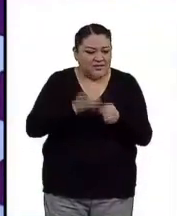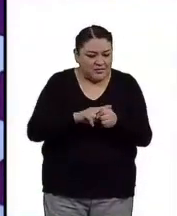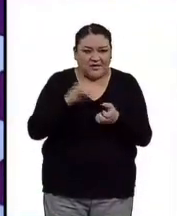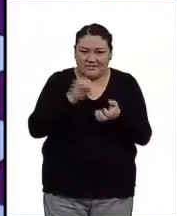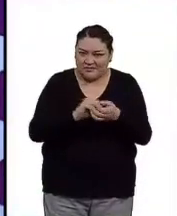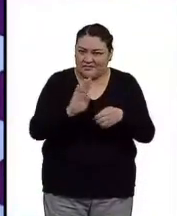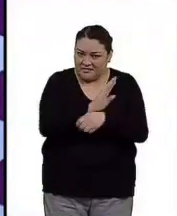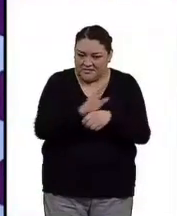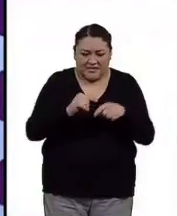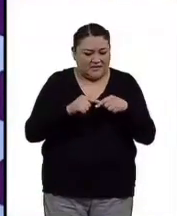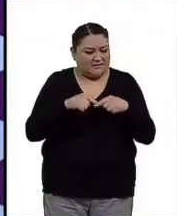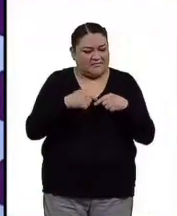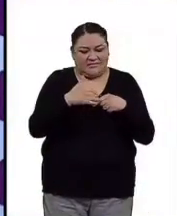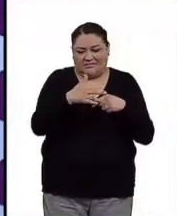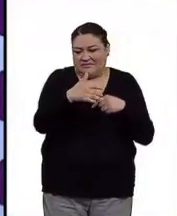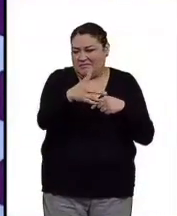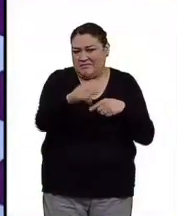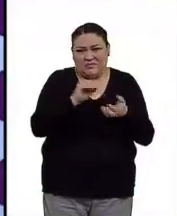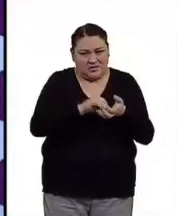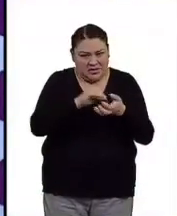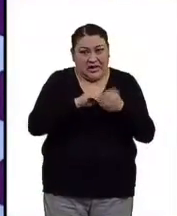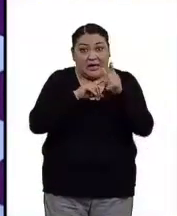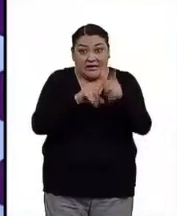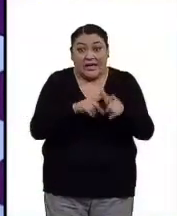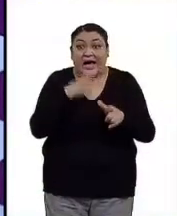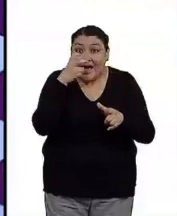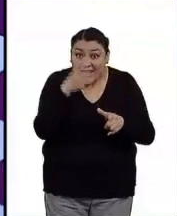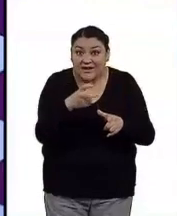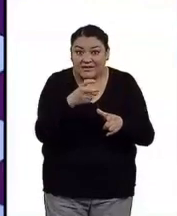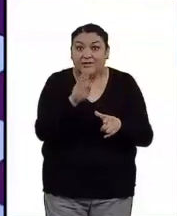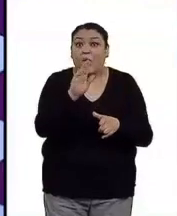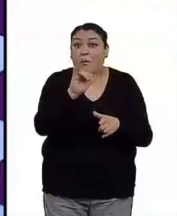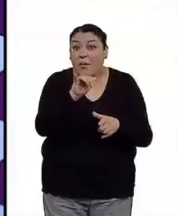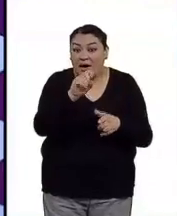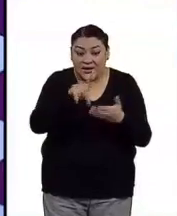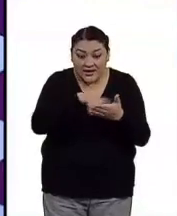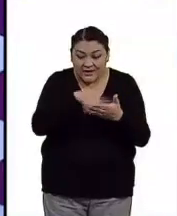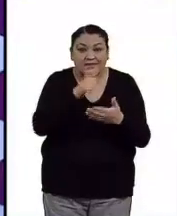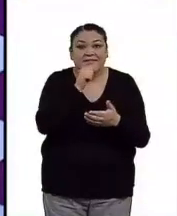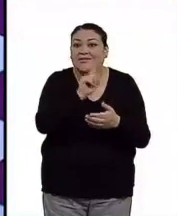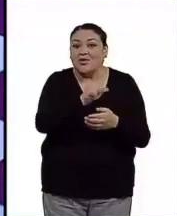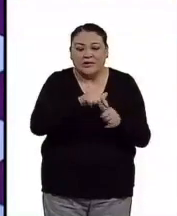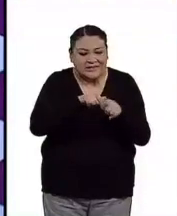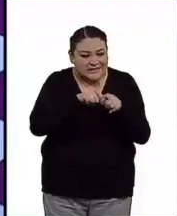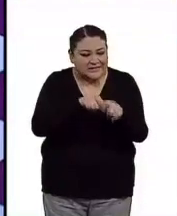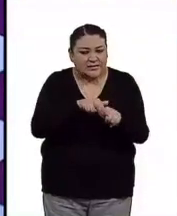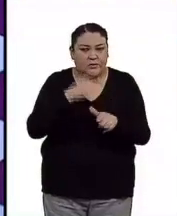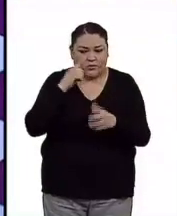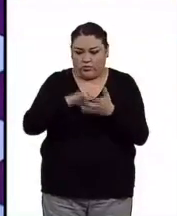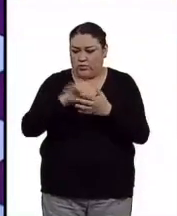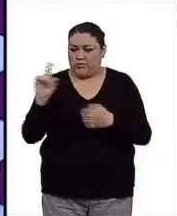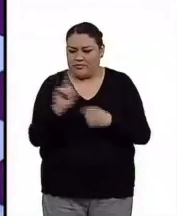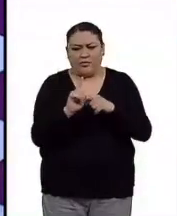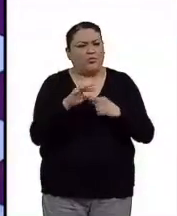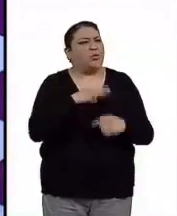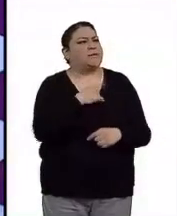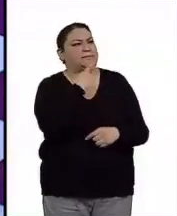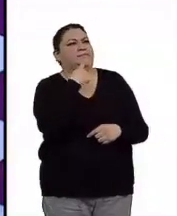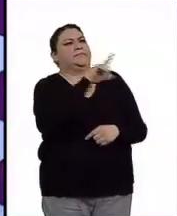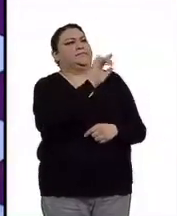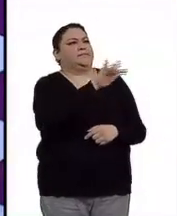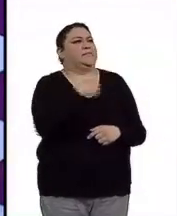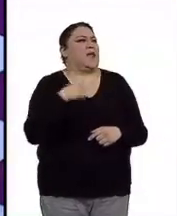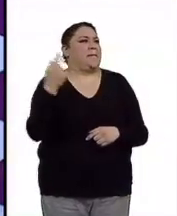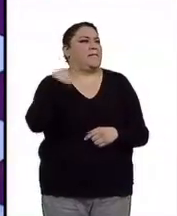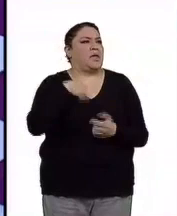a que eficientamos nuestro sistema de justicia, que la sola baja te ocasione esa situación, ¿no? Que la trabajadora pueda ir a reportar, ¿no?, su demanda